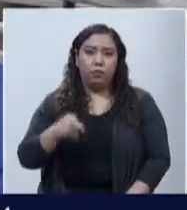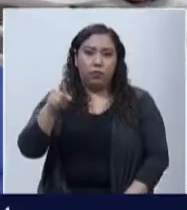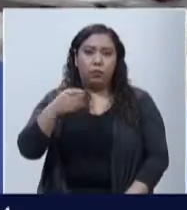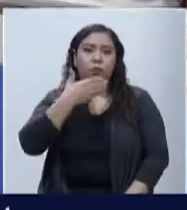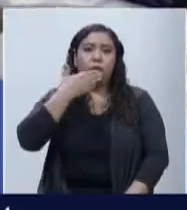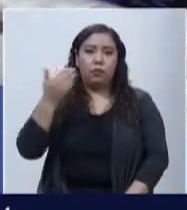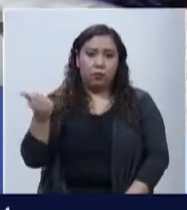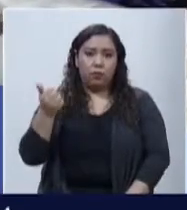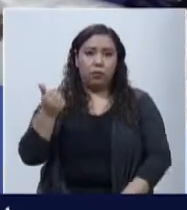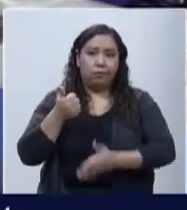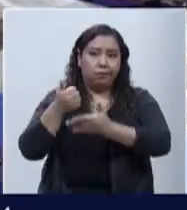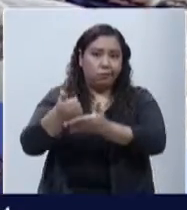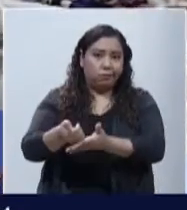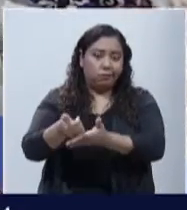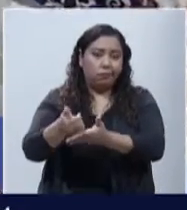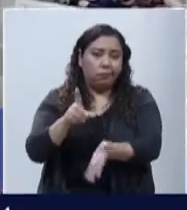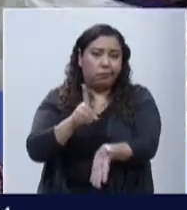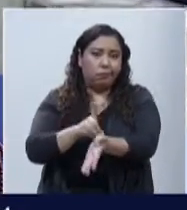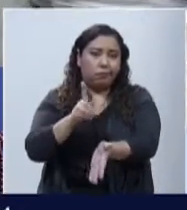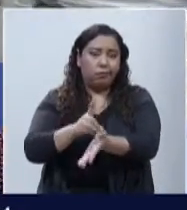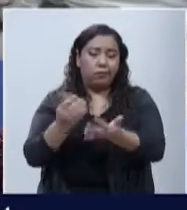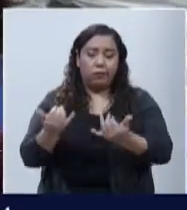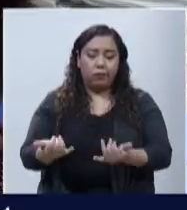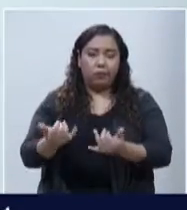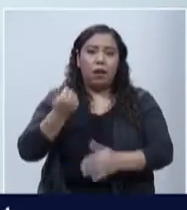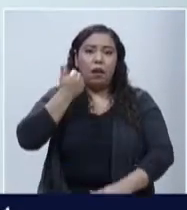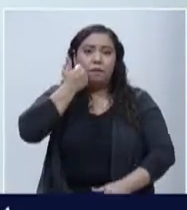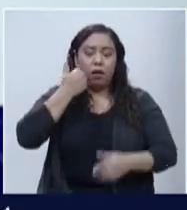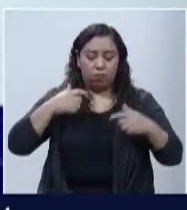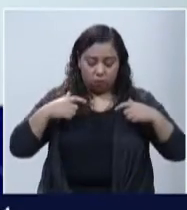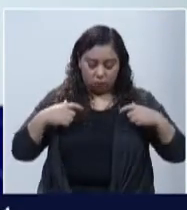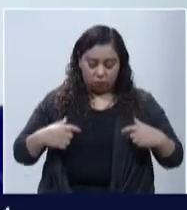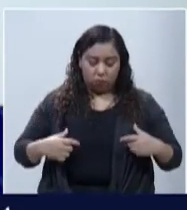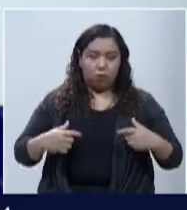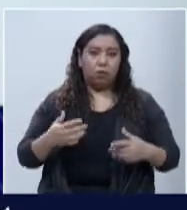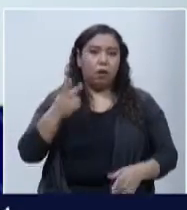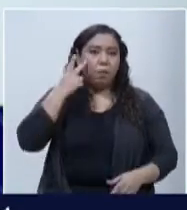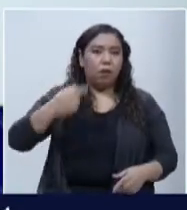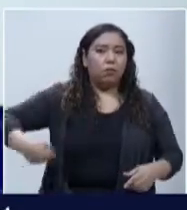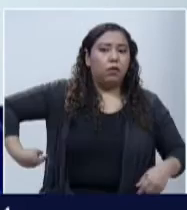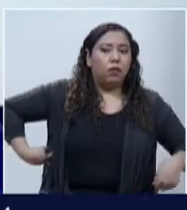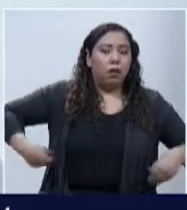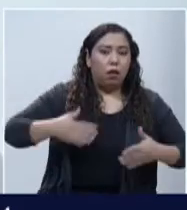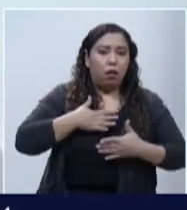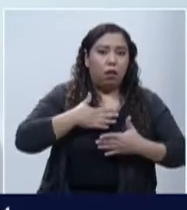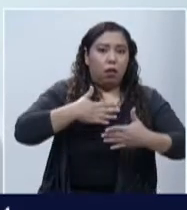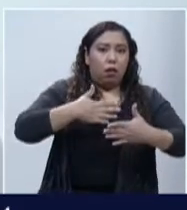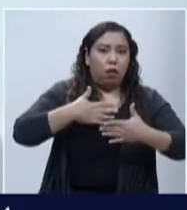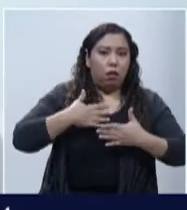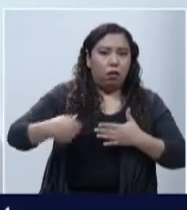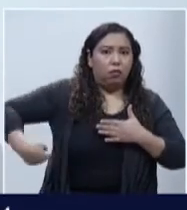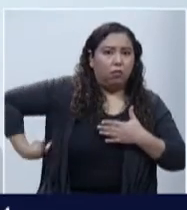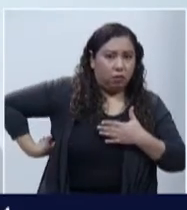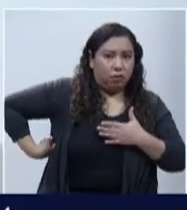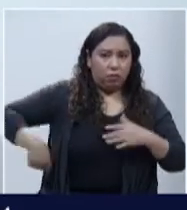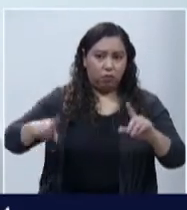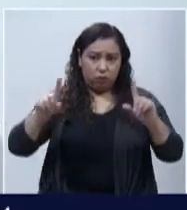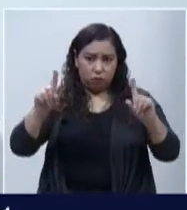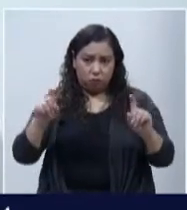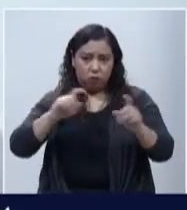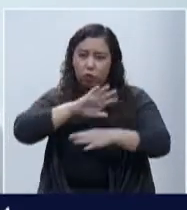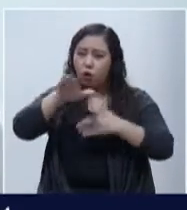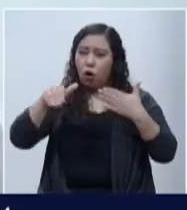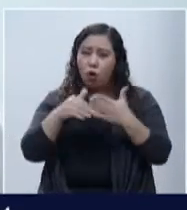atención médica ante la pandemia del comit 19 en la infraestructura pues en su totalidad se